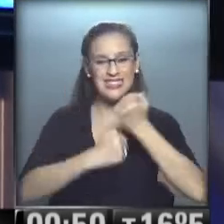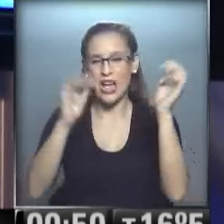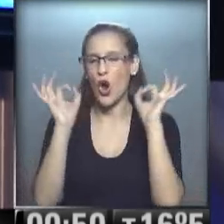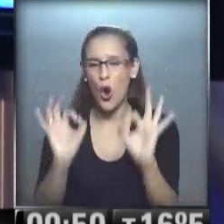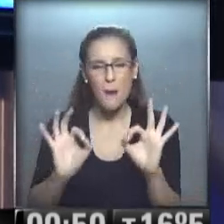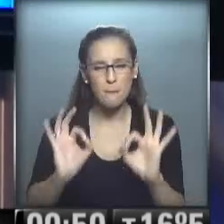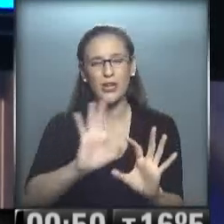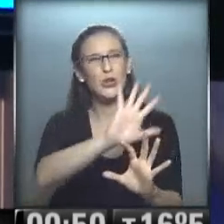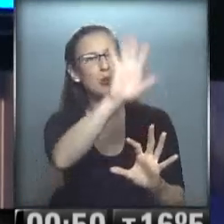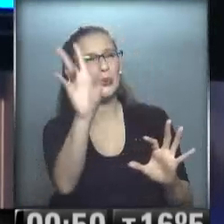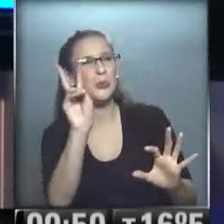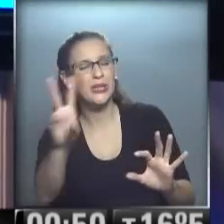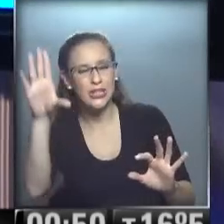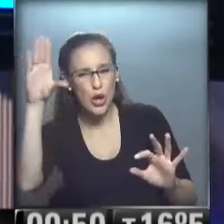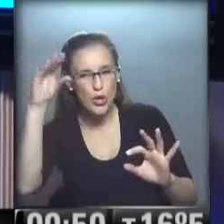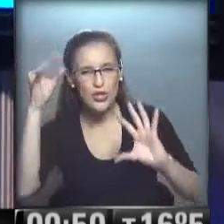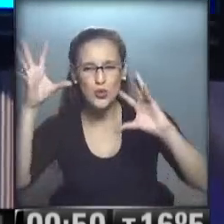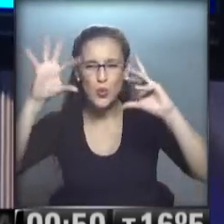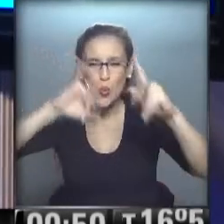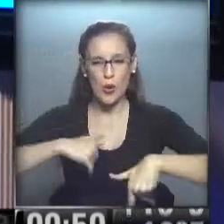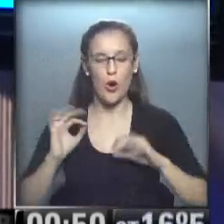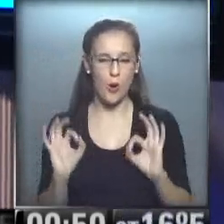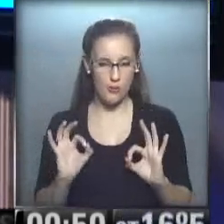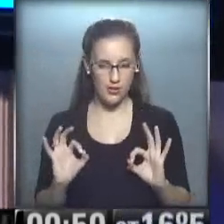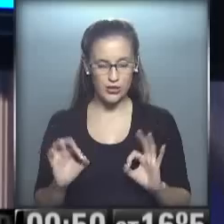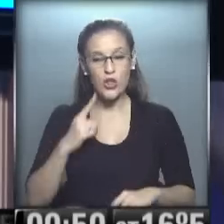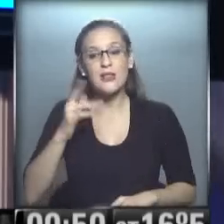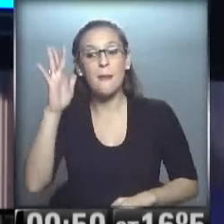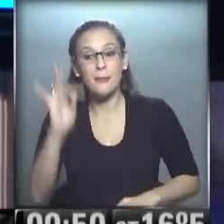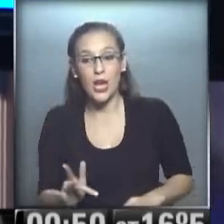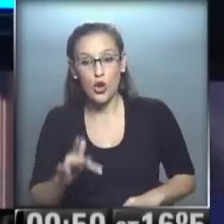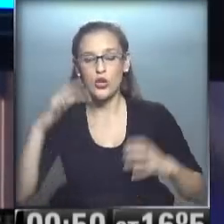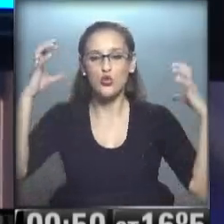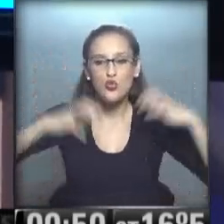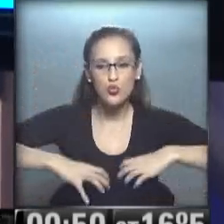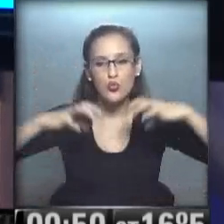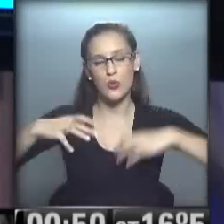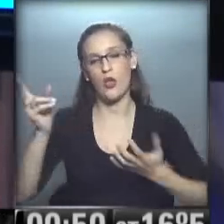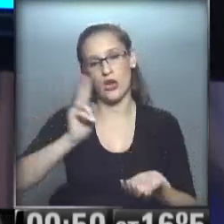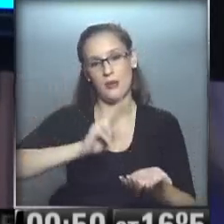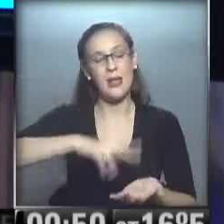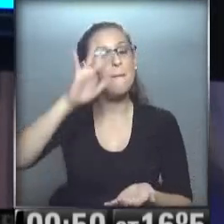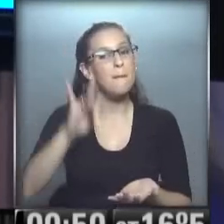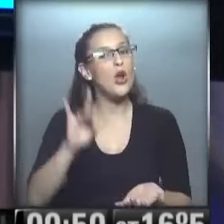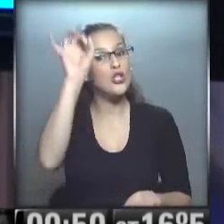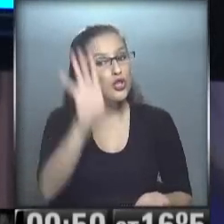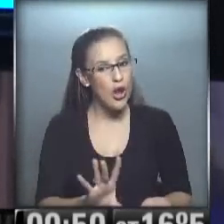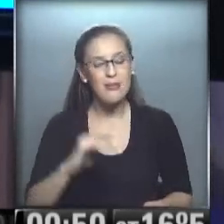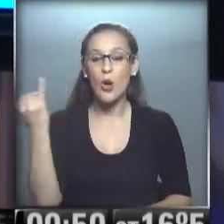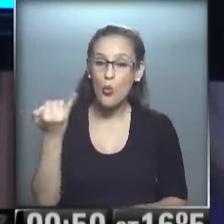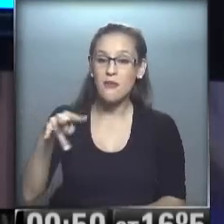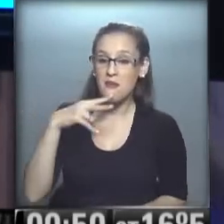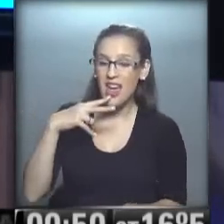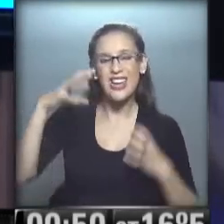el cielo de nubes. ¿Por qué? Porque el miércoles ya se vienen las lluvias otra vez a la ciudad, solamente el miércoles. Jueves y viernes otra vez